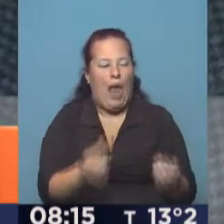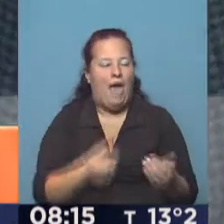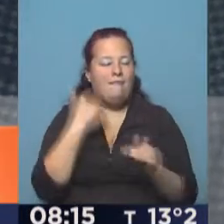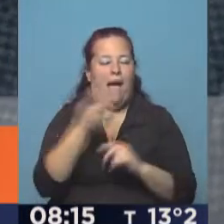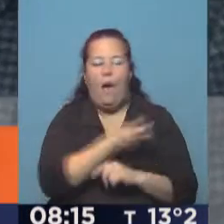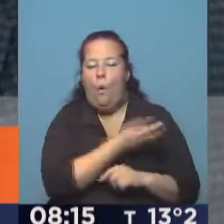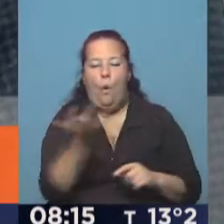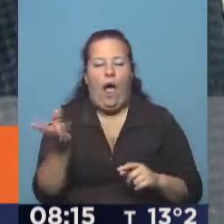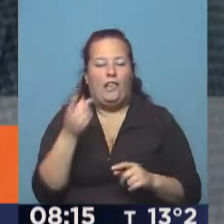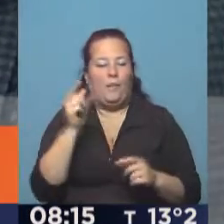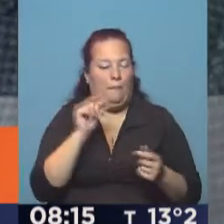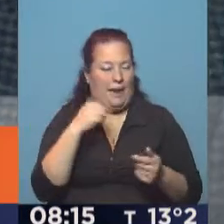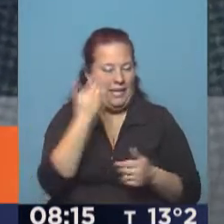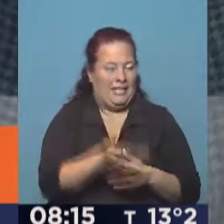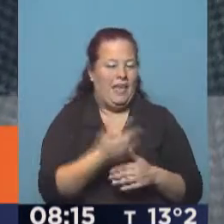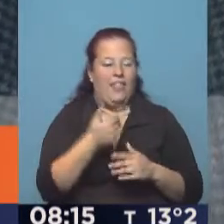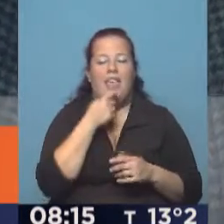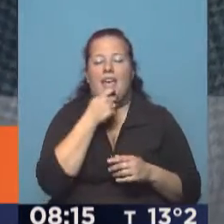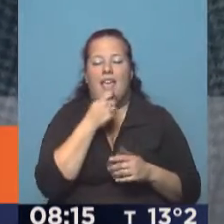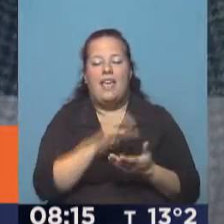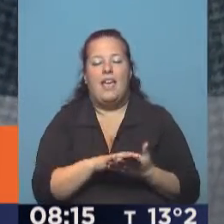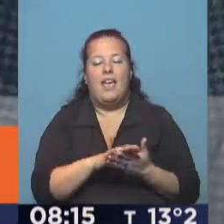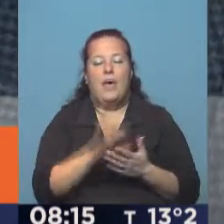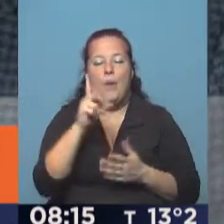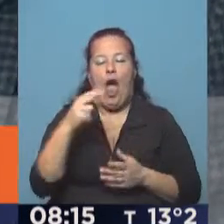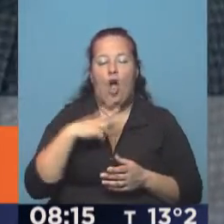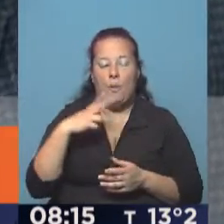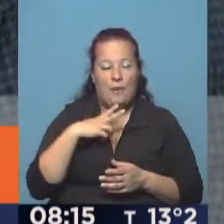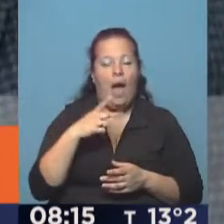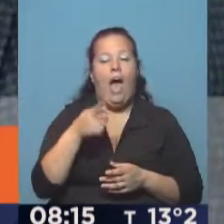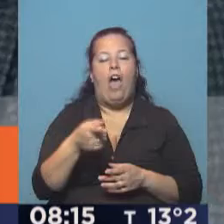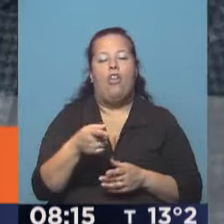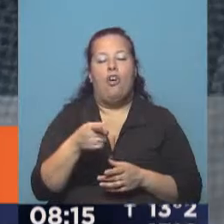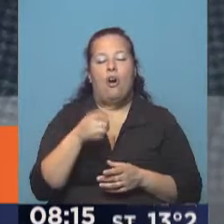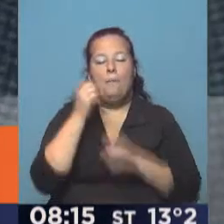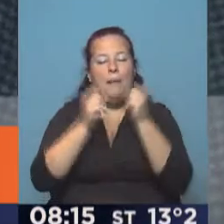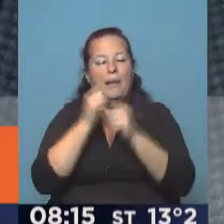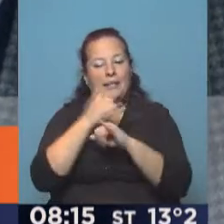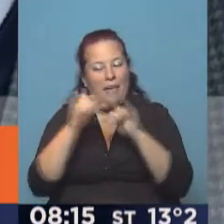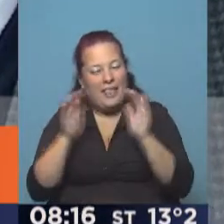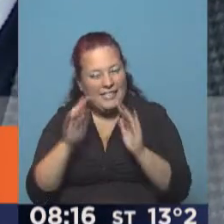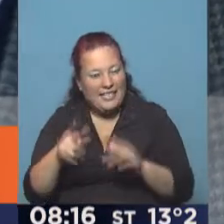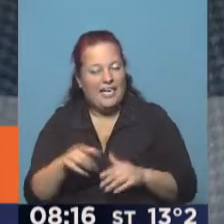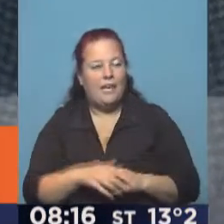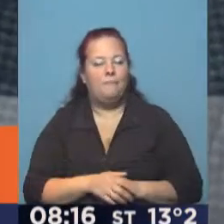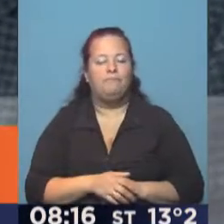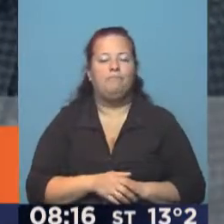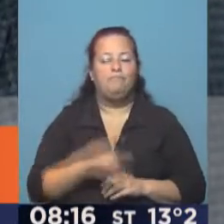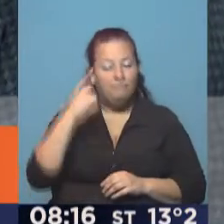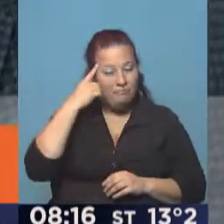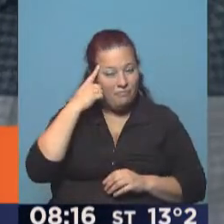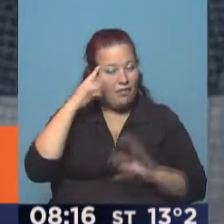stock crediticio por parte, ¿no es cierto?, de la banca privada hacia las pequeñas y medianas empresas, en